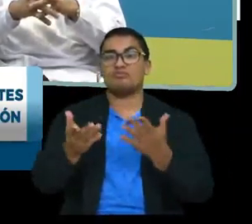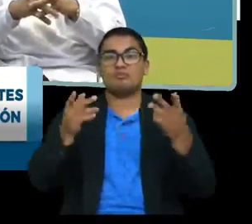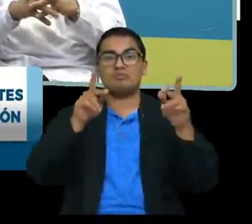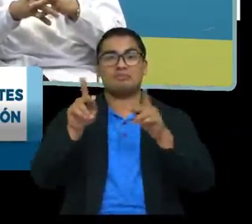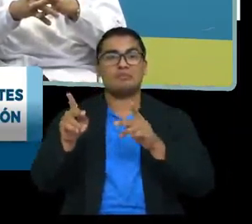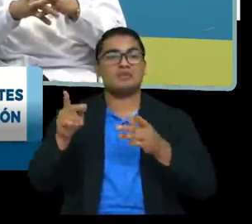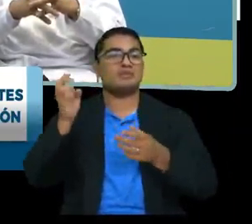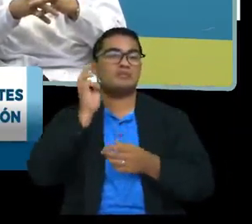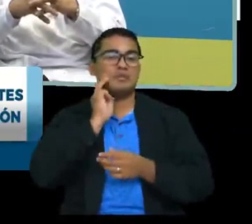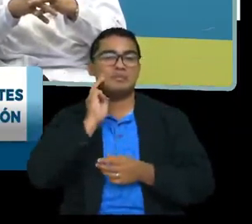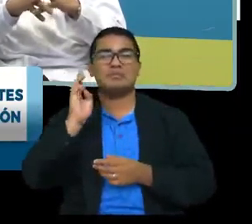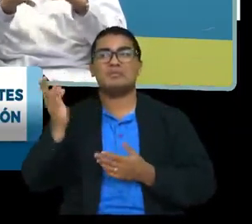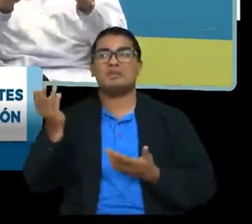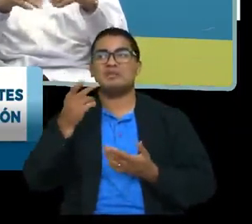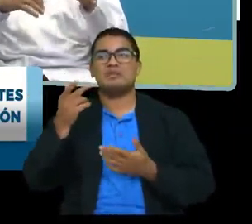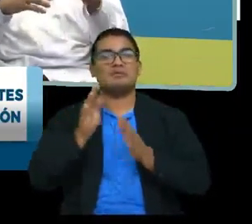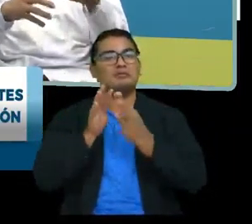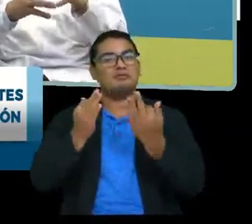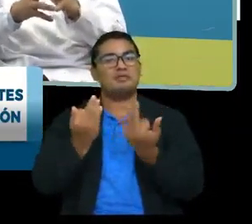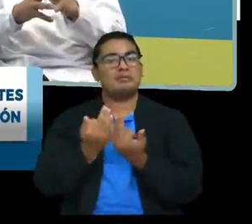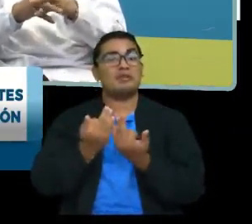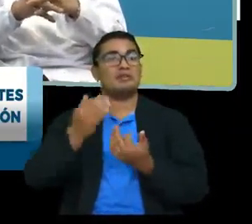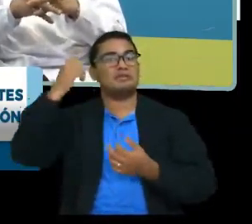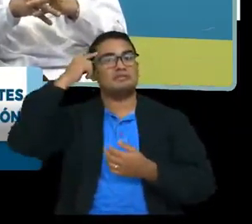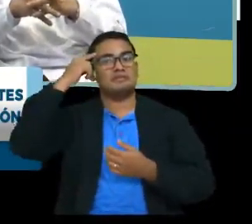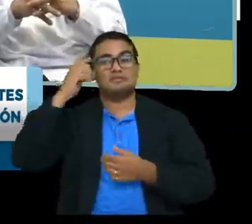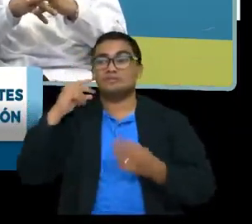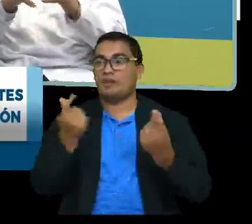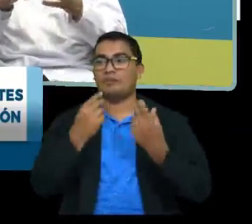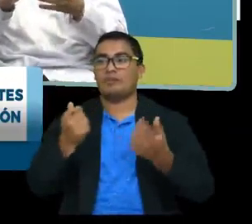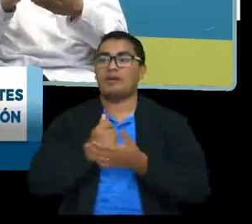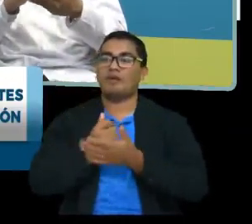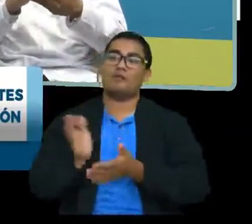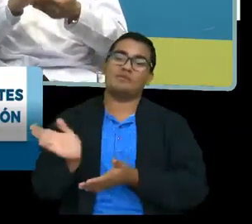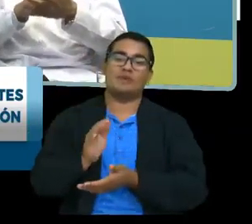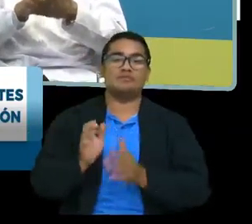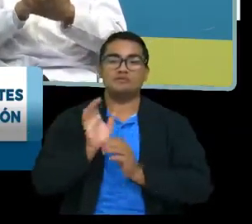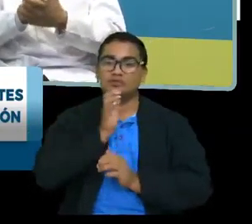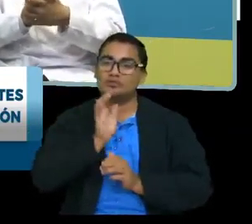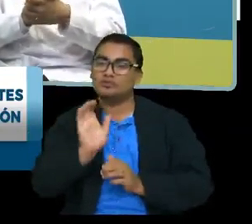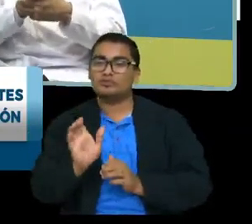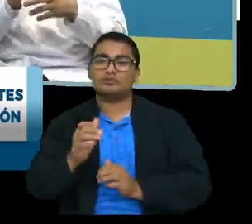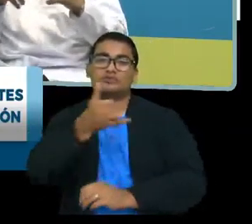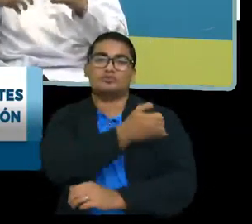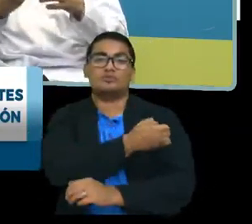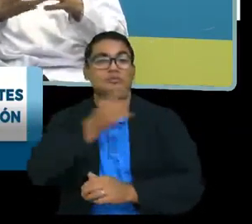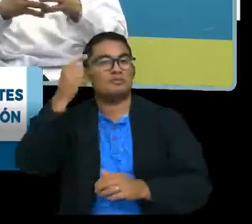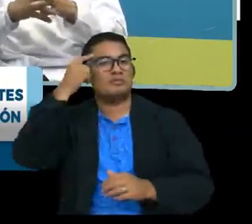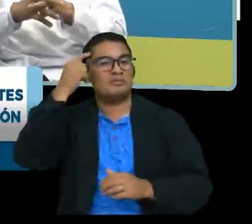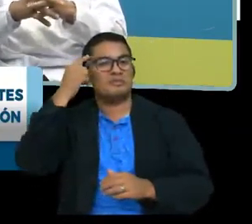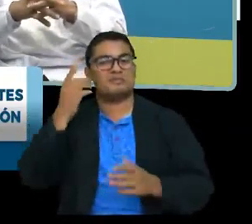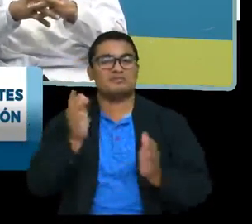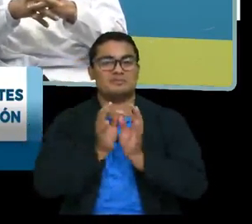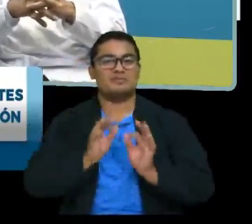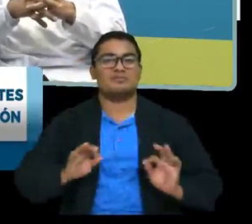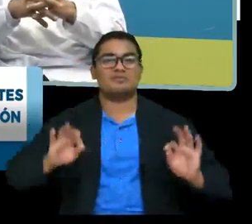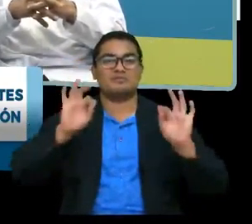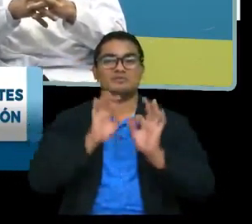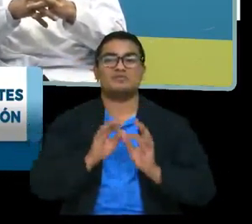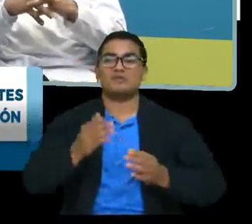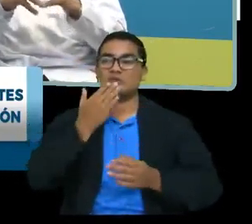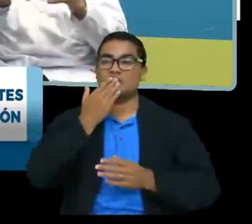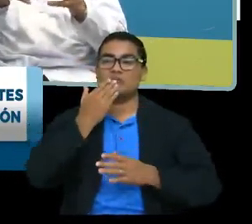de las madres y de las familias en vacunar a sus hijos, porque ellos están conscientes, y es lo que se ha tratado de educar